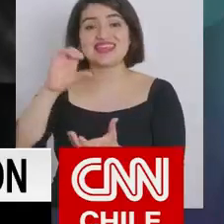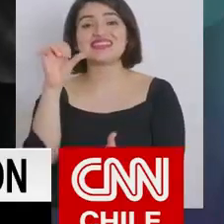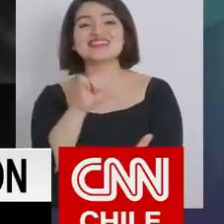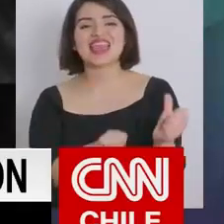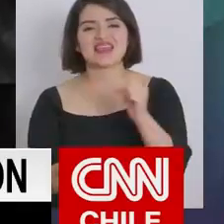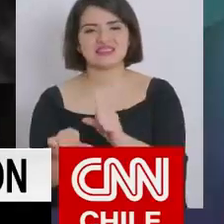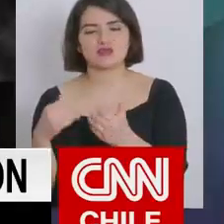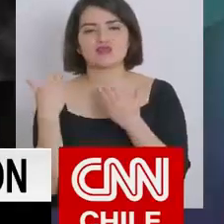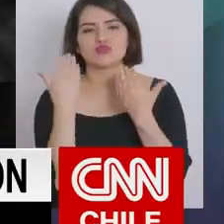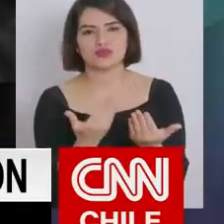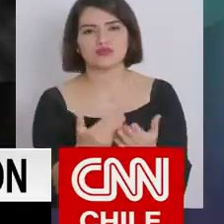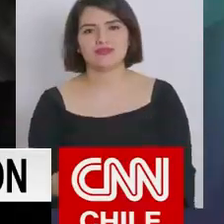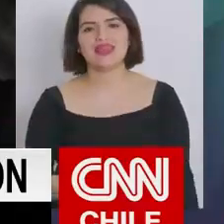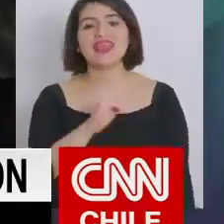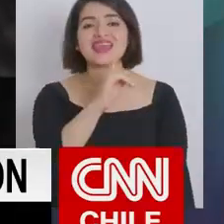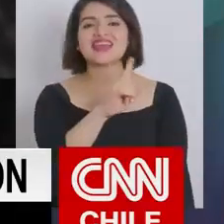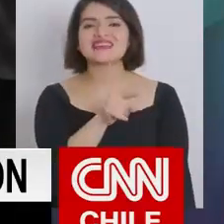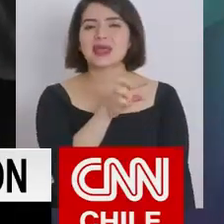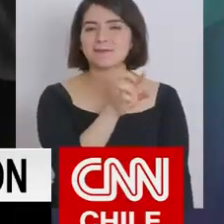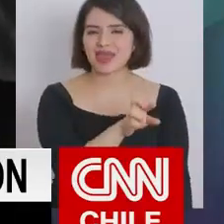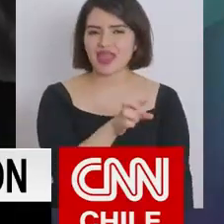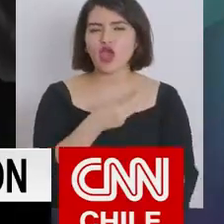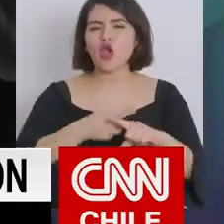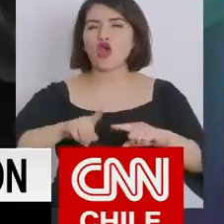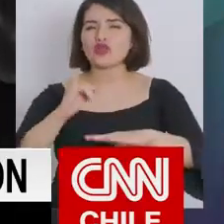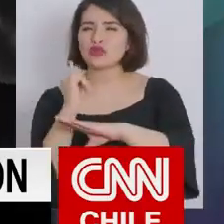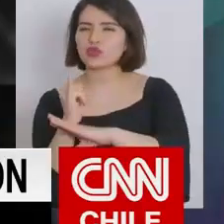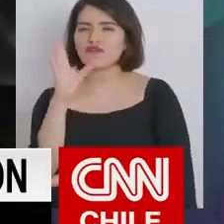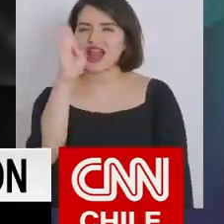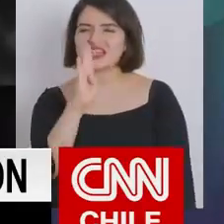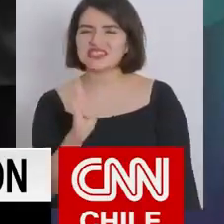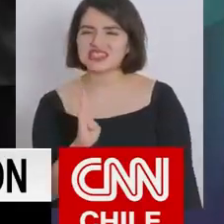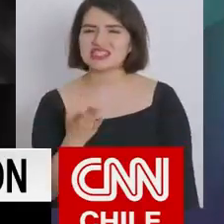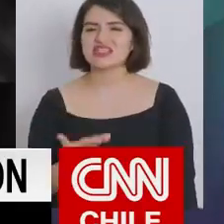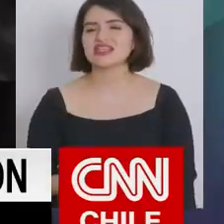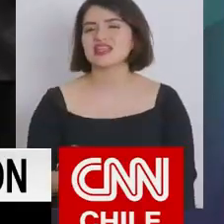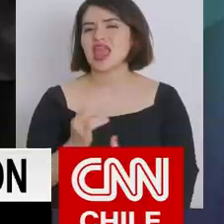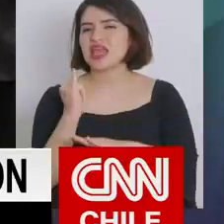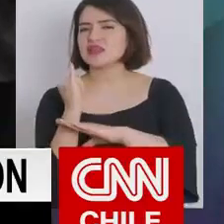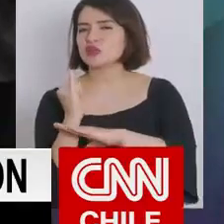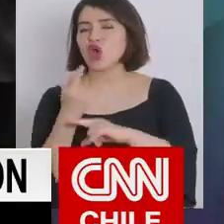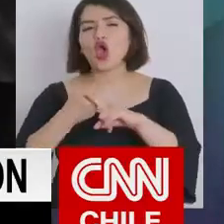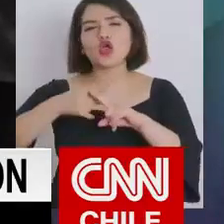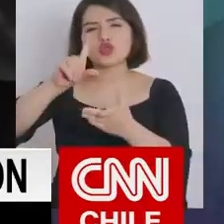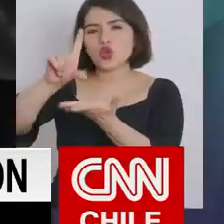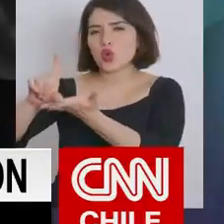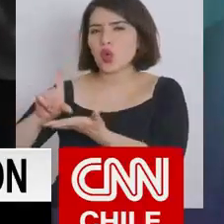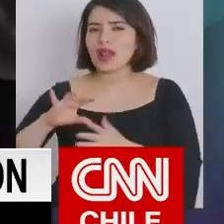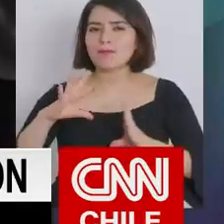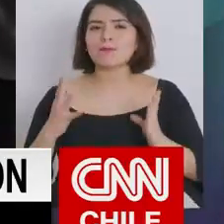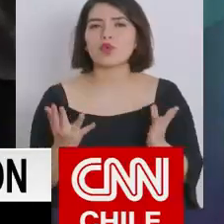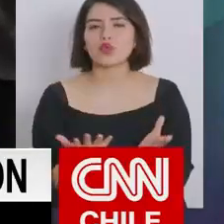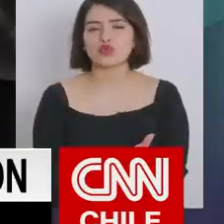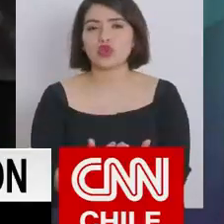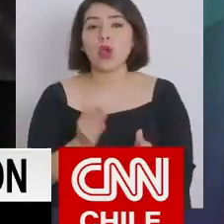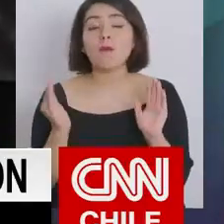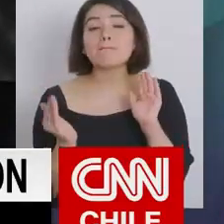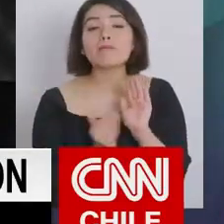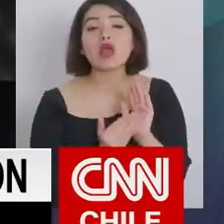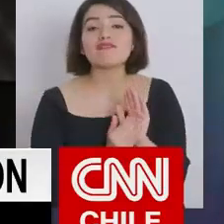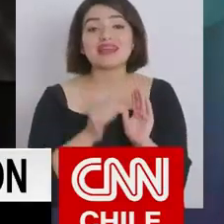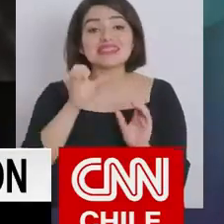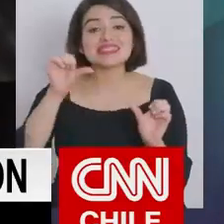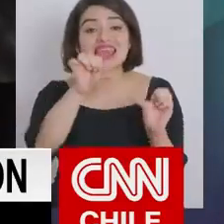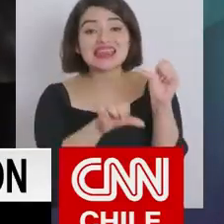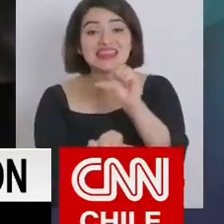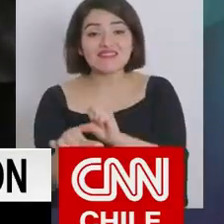ha dado. El ISP, los otros institutos de Brasil, los institutos también de otras partes del mundo en donde hay evidencia científica, que es la que